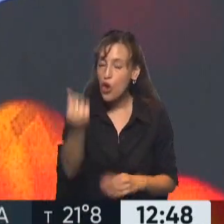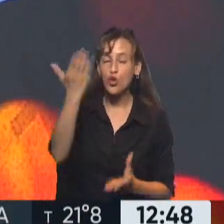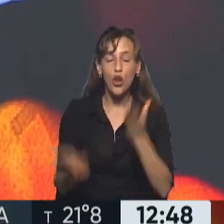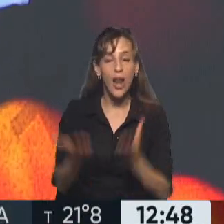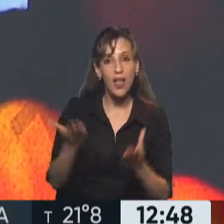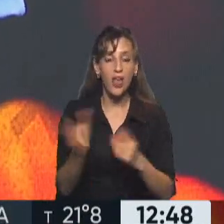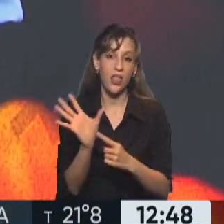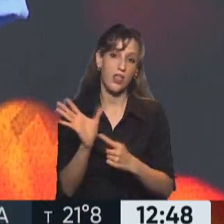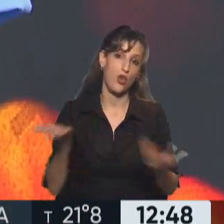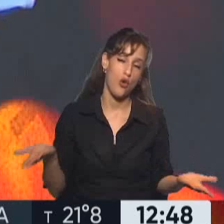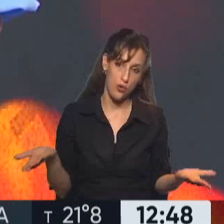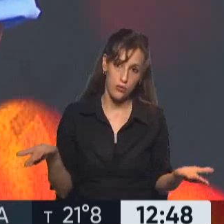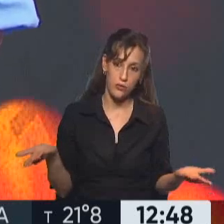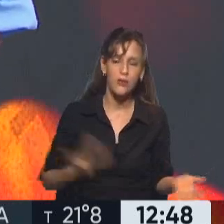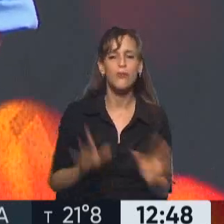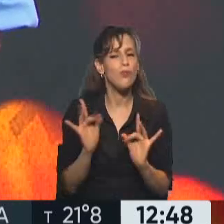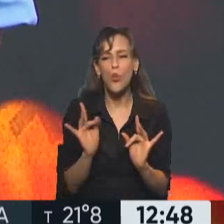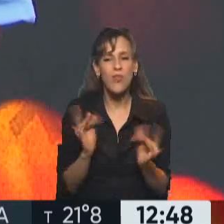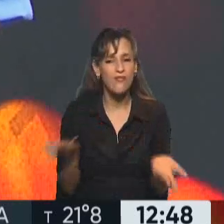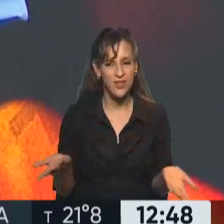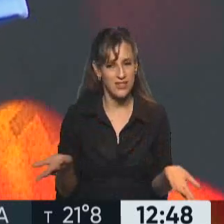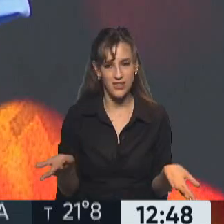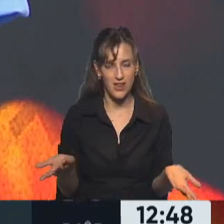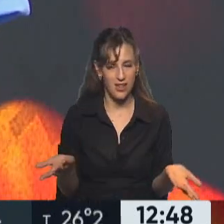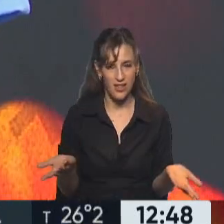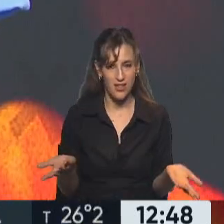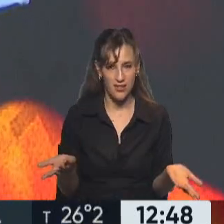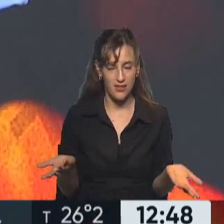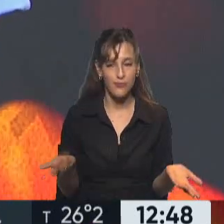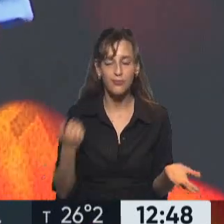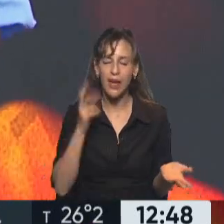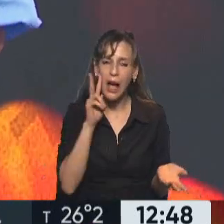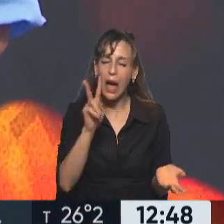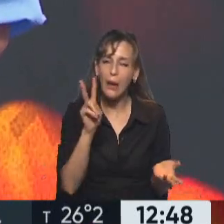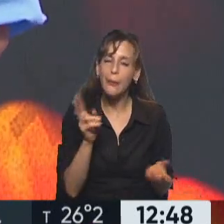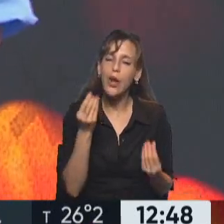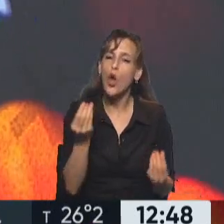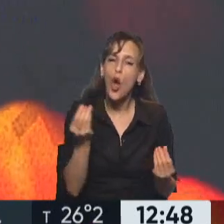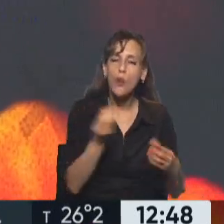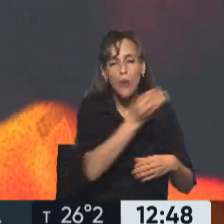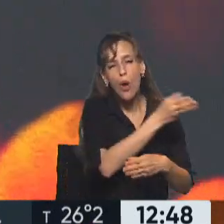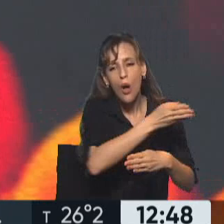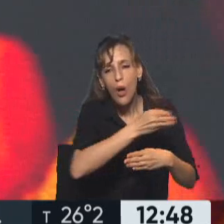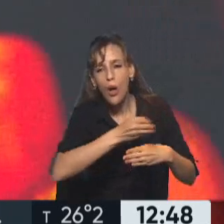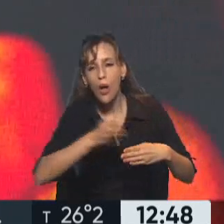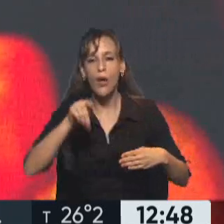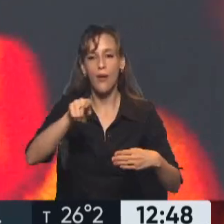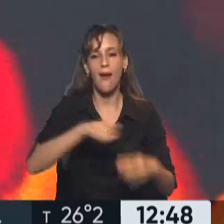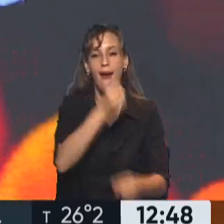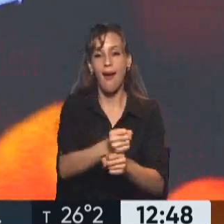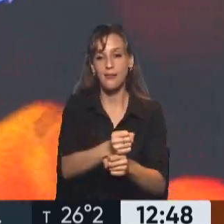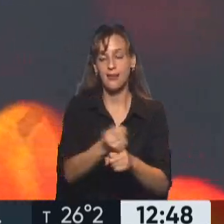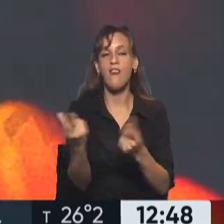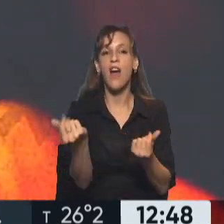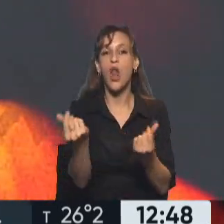trigo. Es muy difícil que si uno no revisa cómo hacemos para que la tonelada al menos logre un valor similar